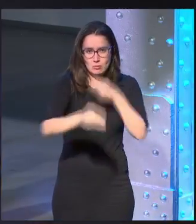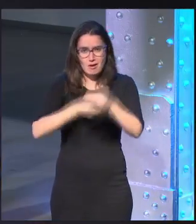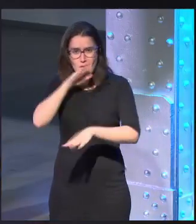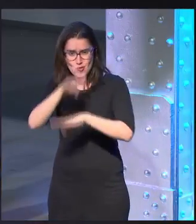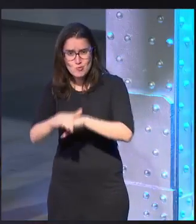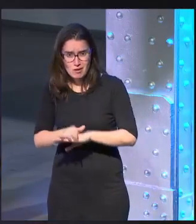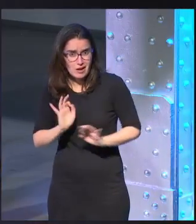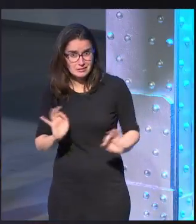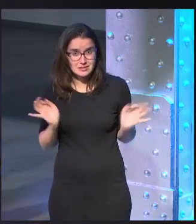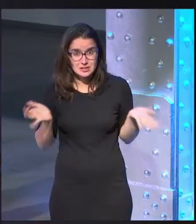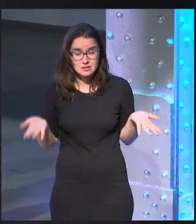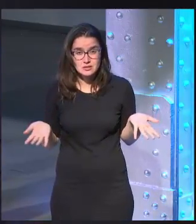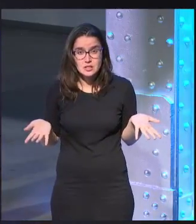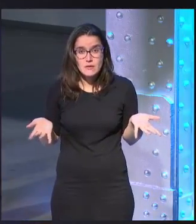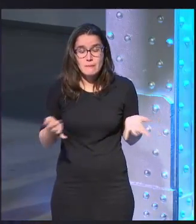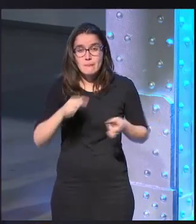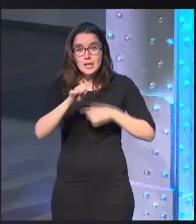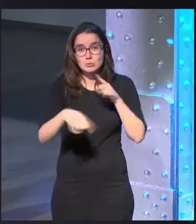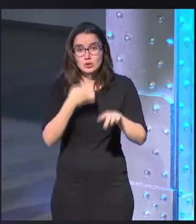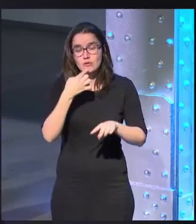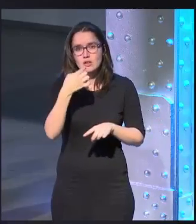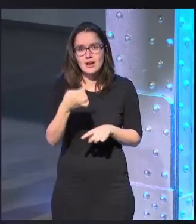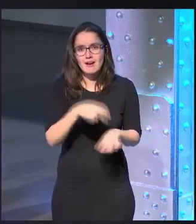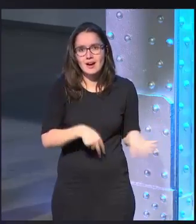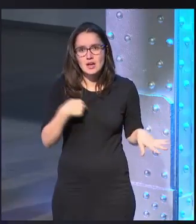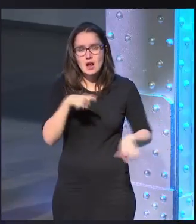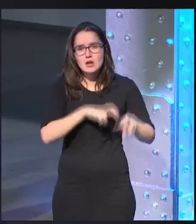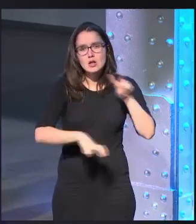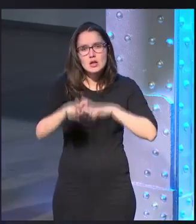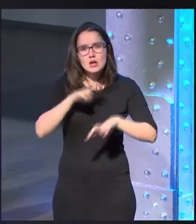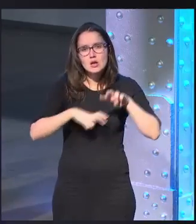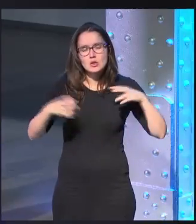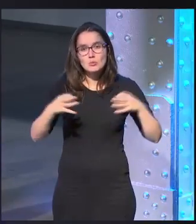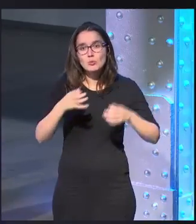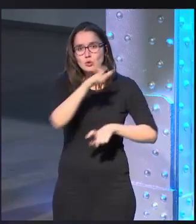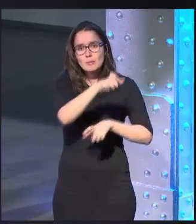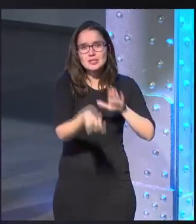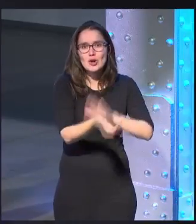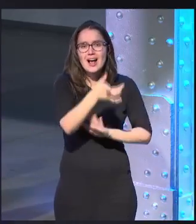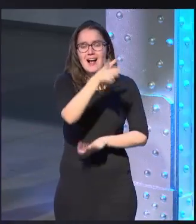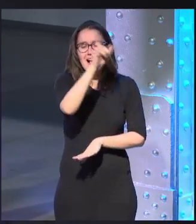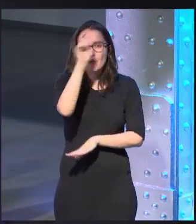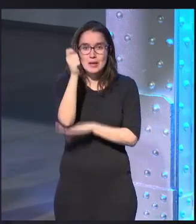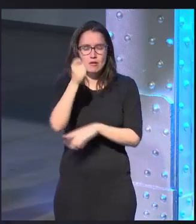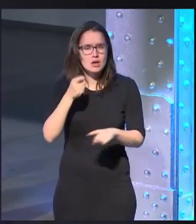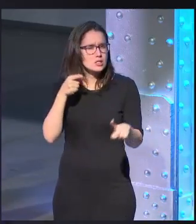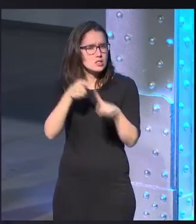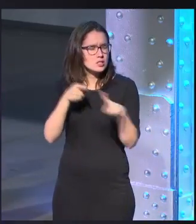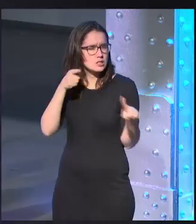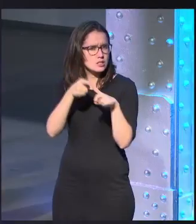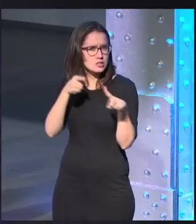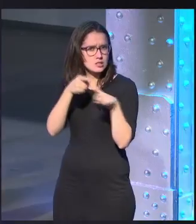muy disciplinados. Y luego yo diría que en general que busco un emprendedor es que sea persistente, y lo